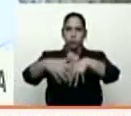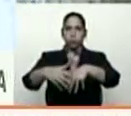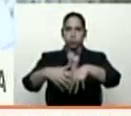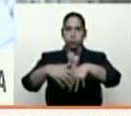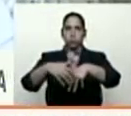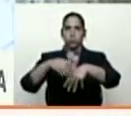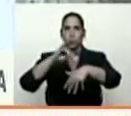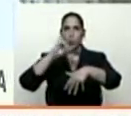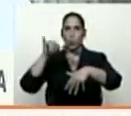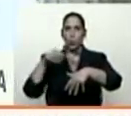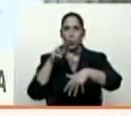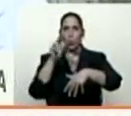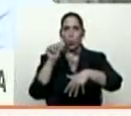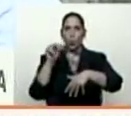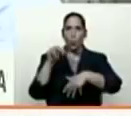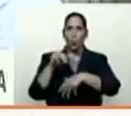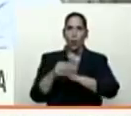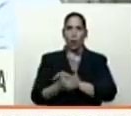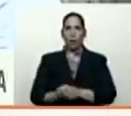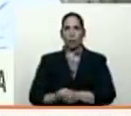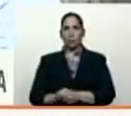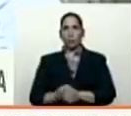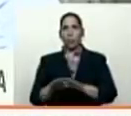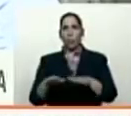sus centauros de las queseras del medio?